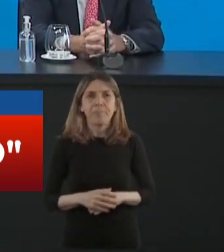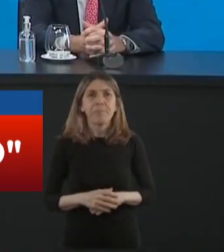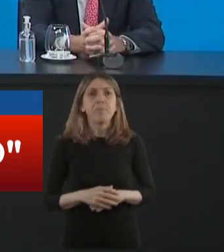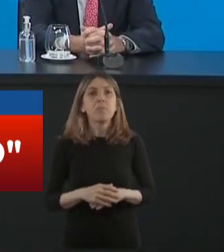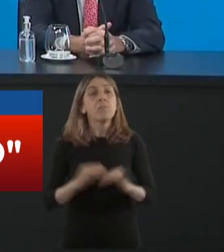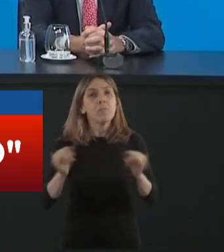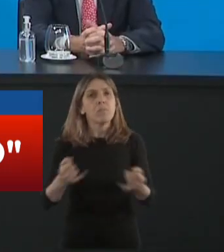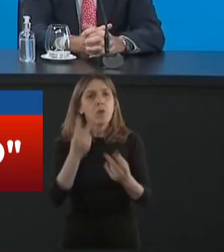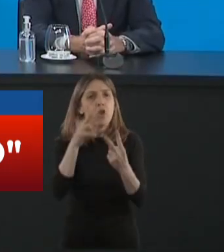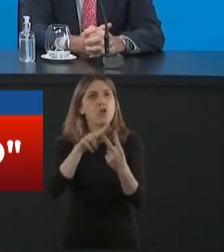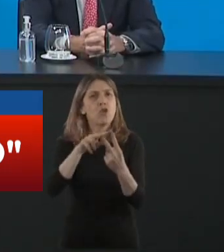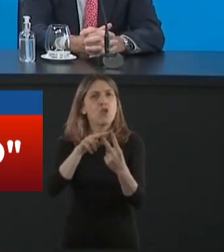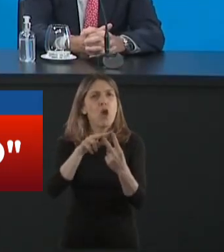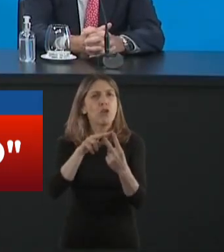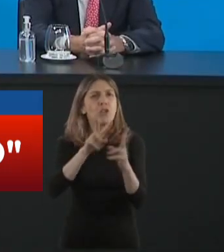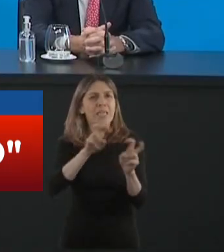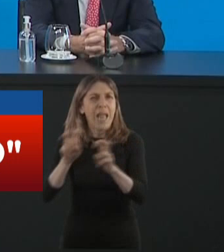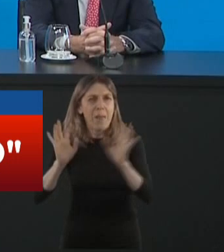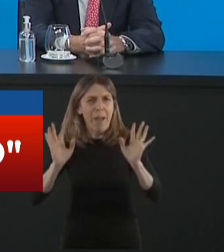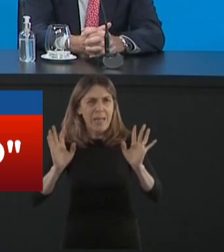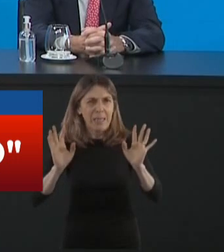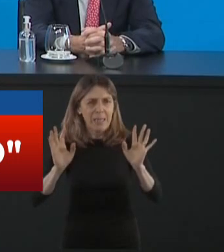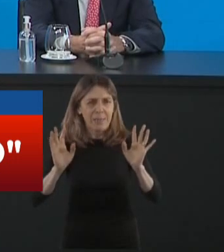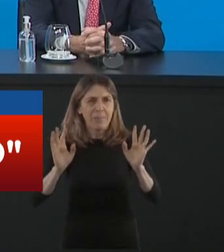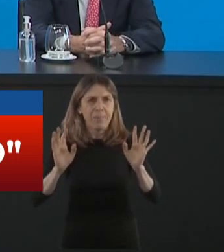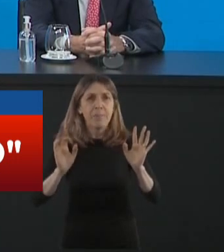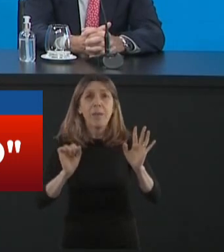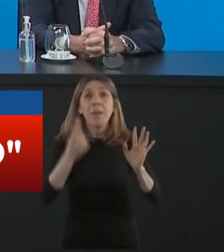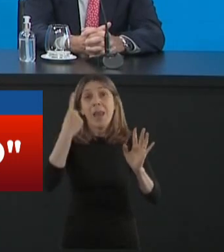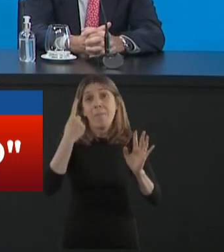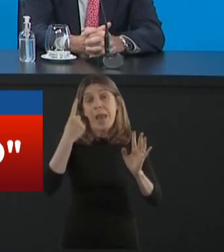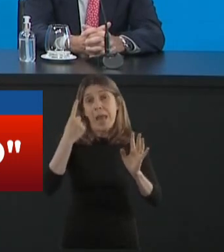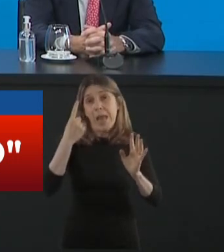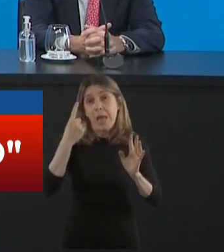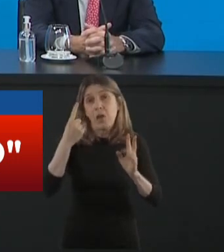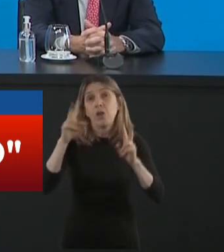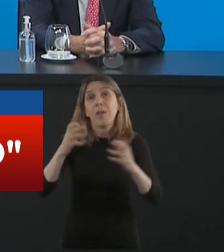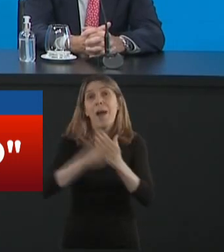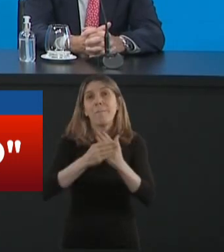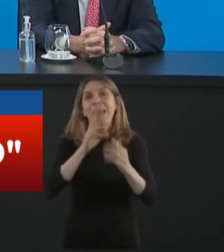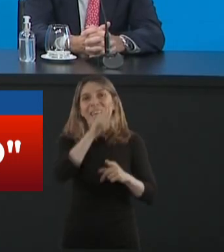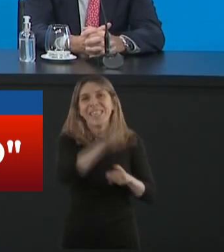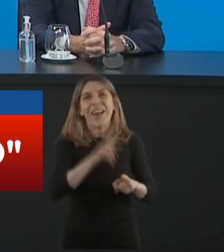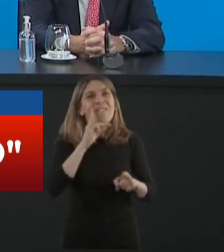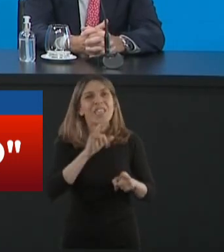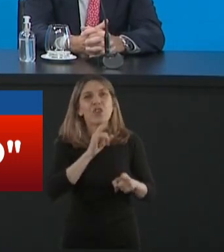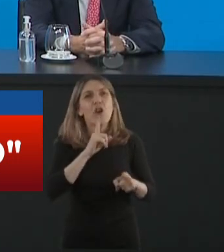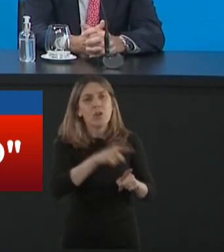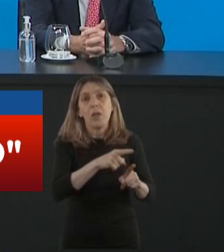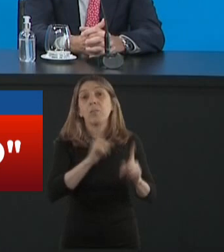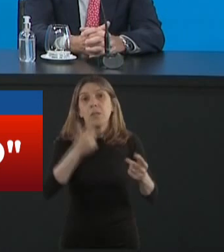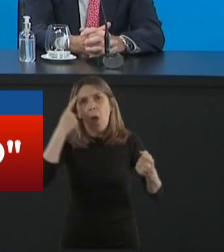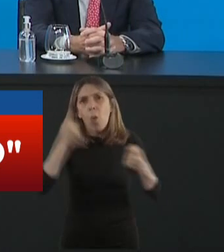Sí, dos cuestiones. Primero suscribo lo de la ministra Bisotti, evidentemente haber fijado un